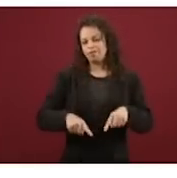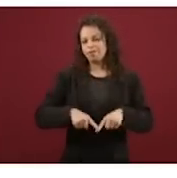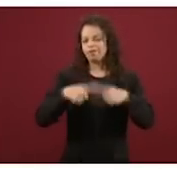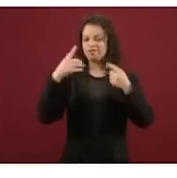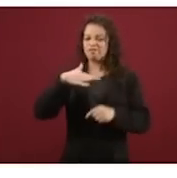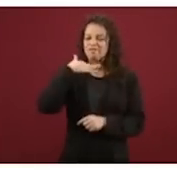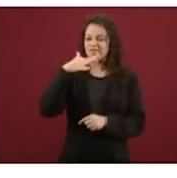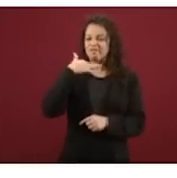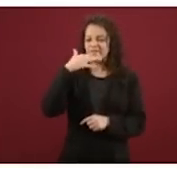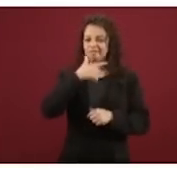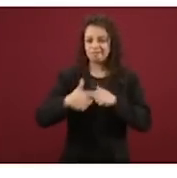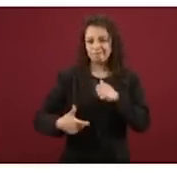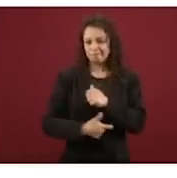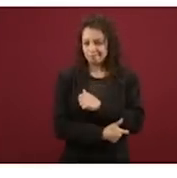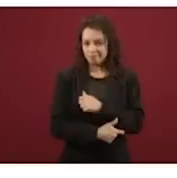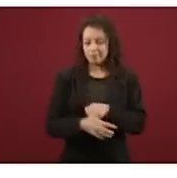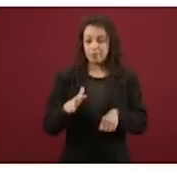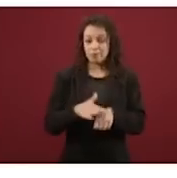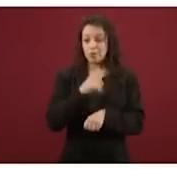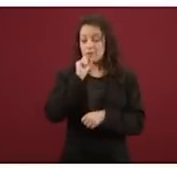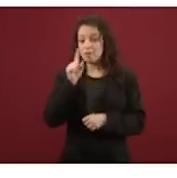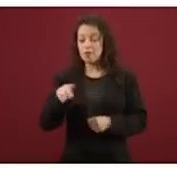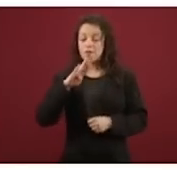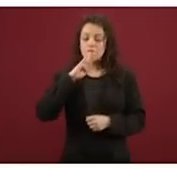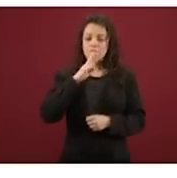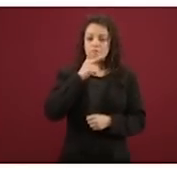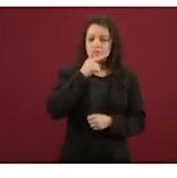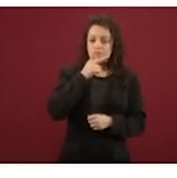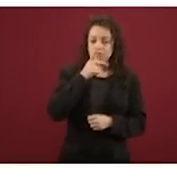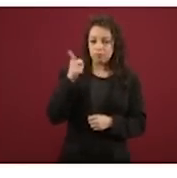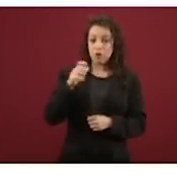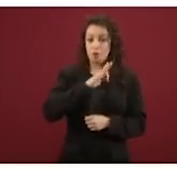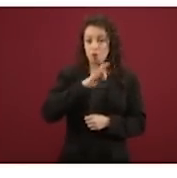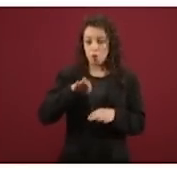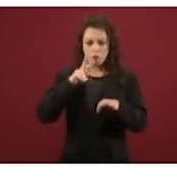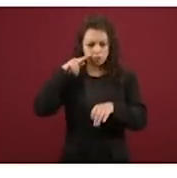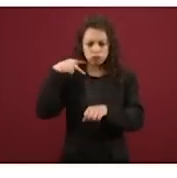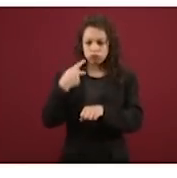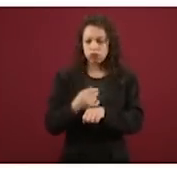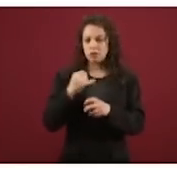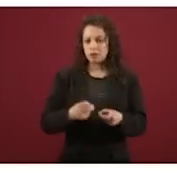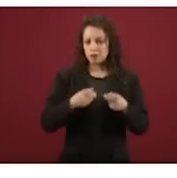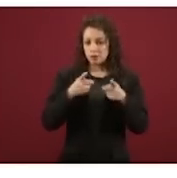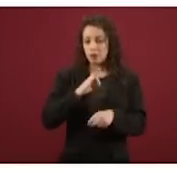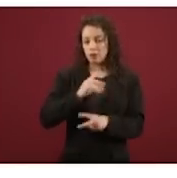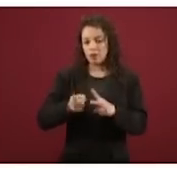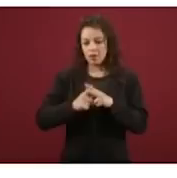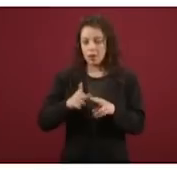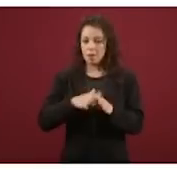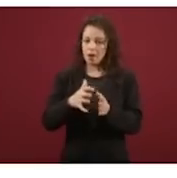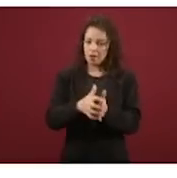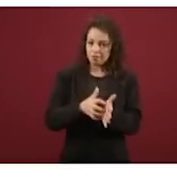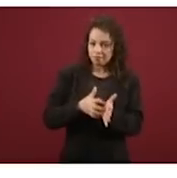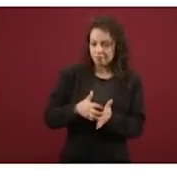que a las madres y padres de familia pueden aportar su trabajo voluntario, optimizar costos y rendir